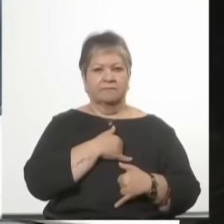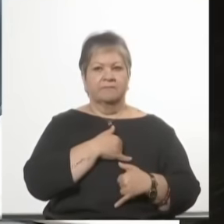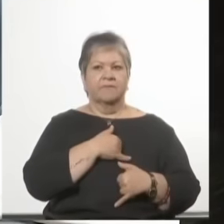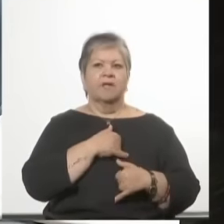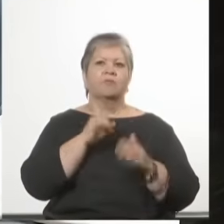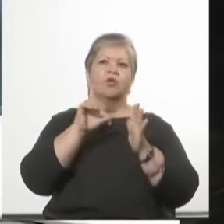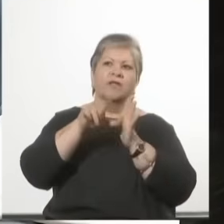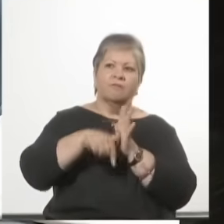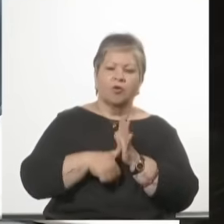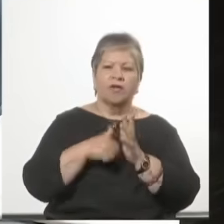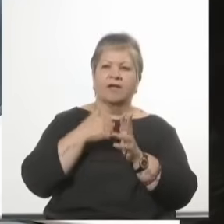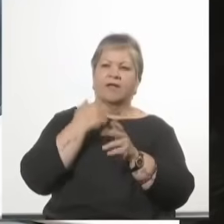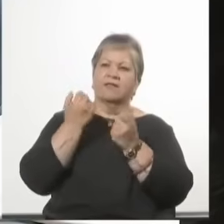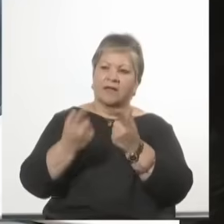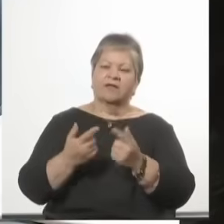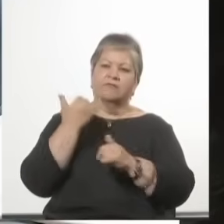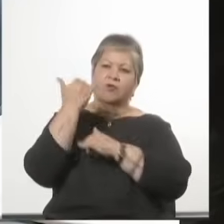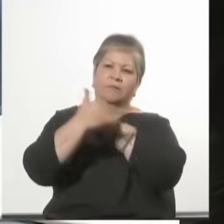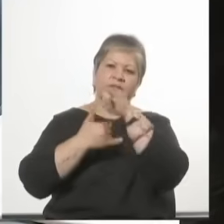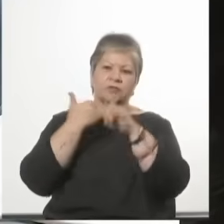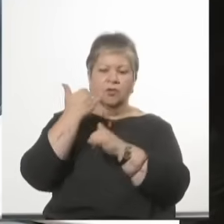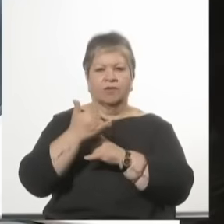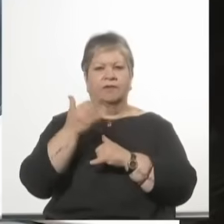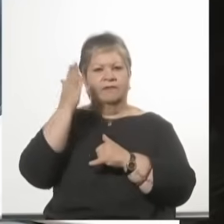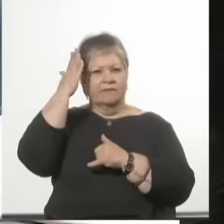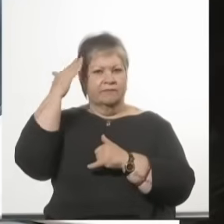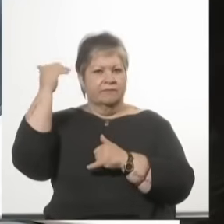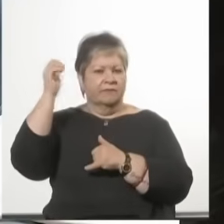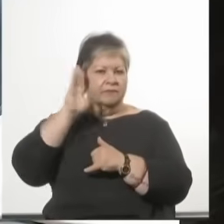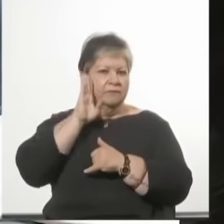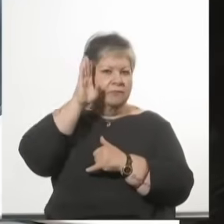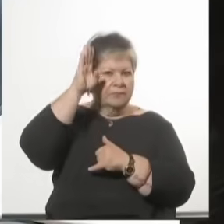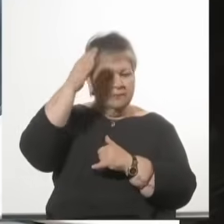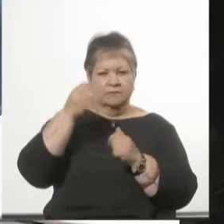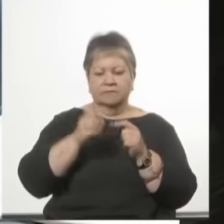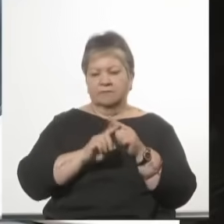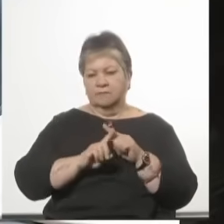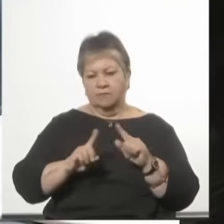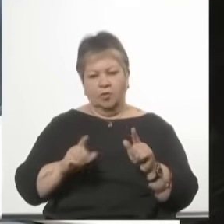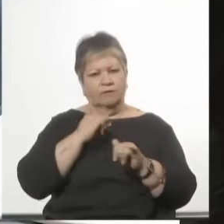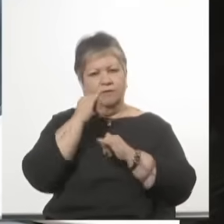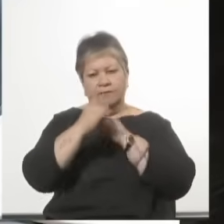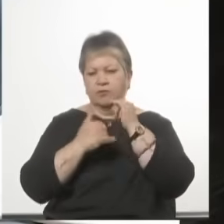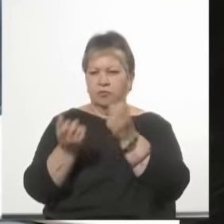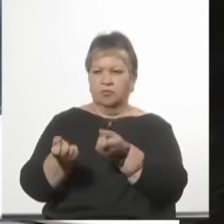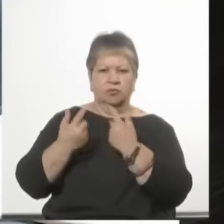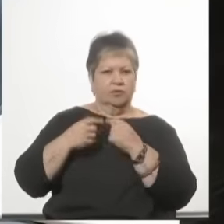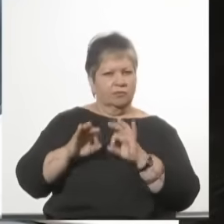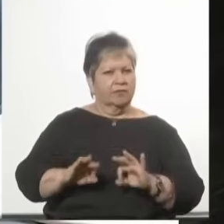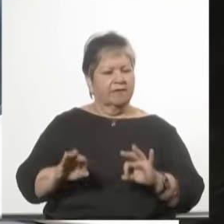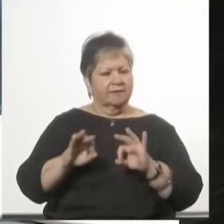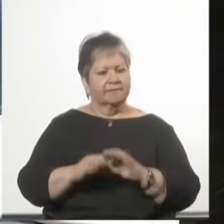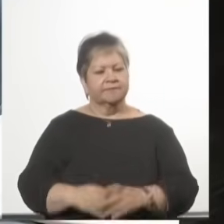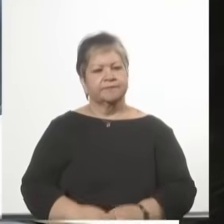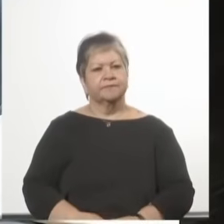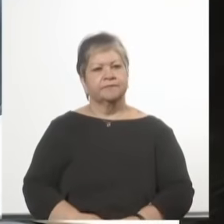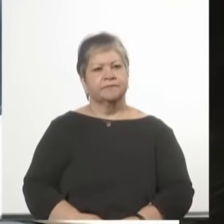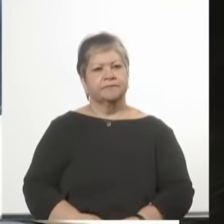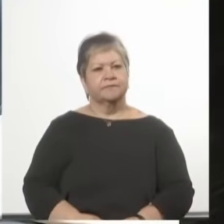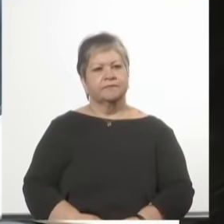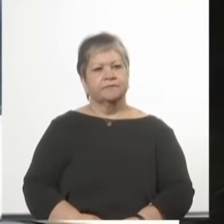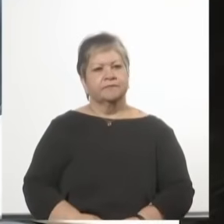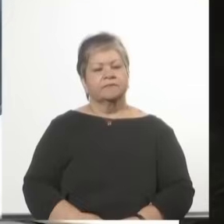información. De los Países Bajos no se recibió ninguna comunicación directa al Ministerio. La